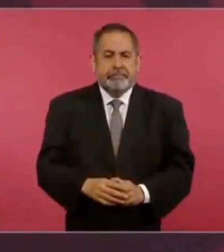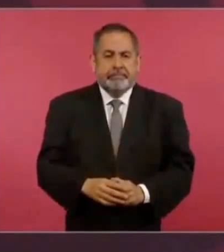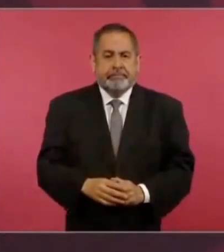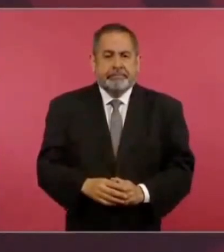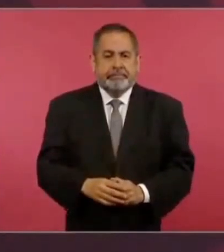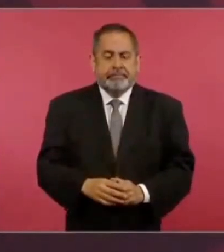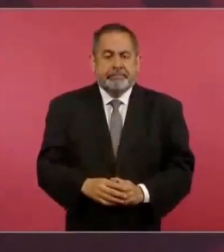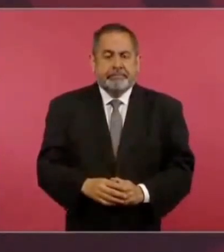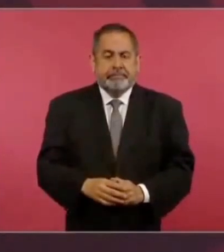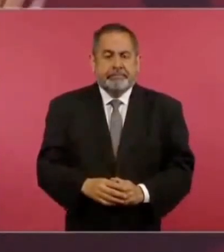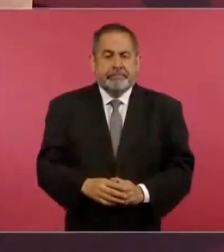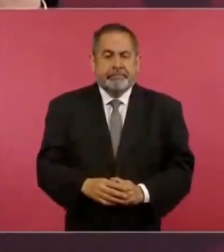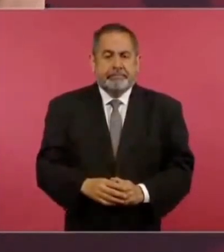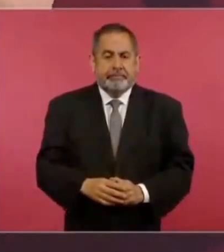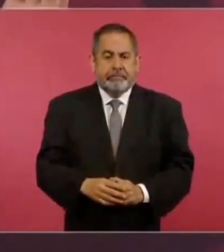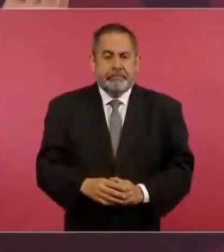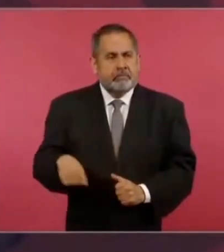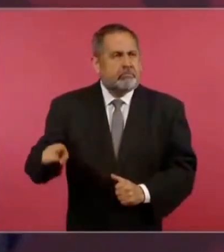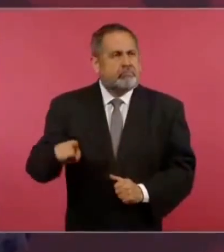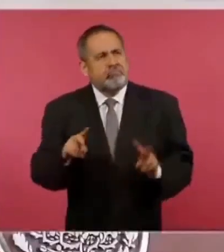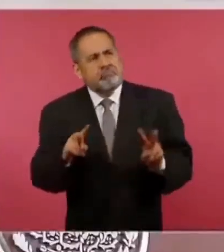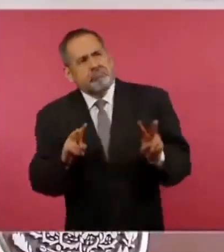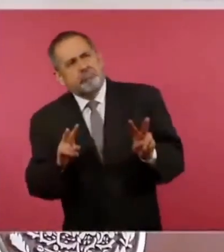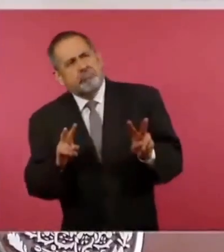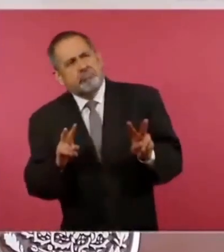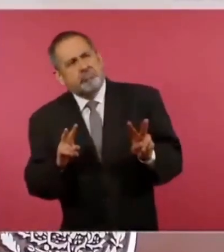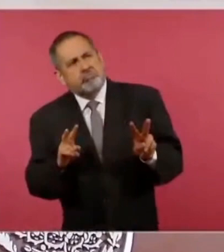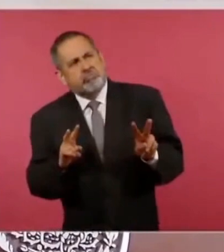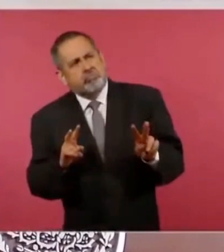Y bien,